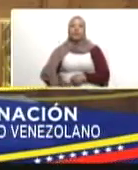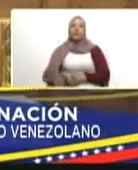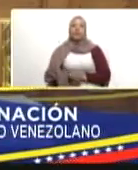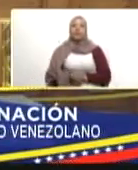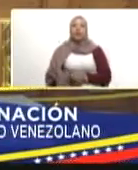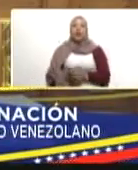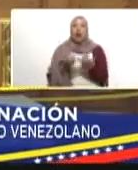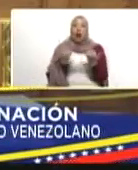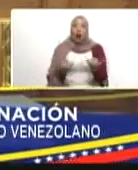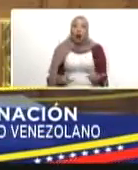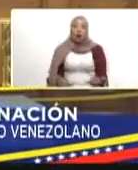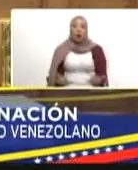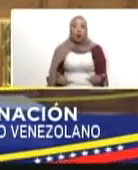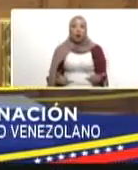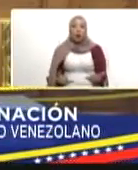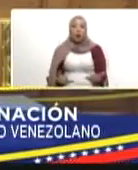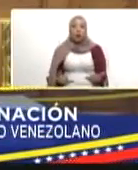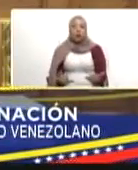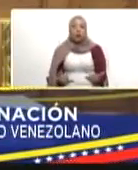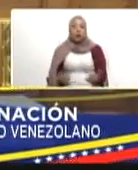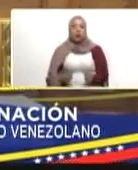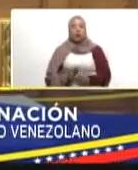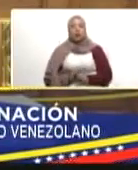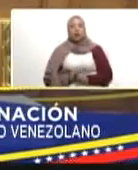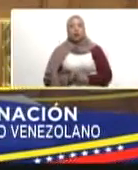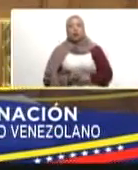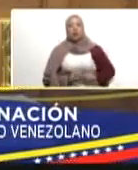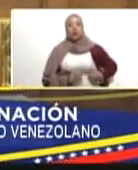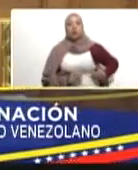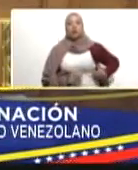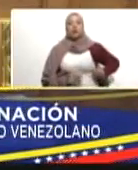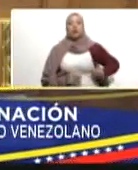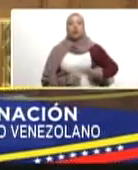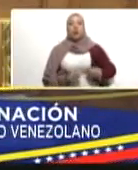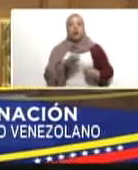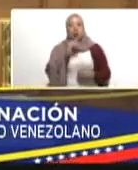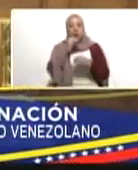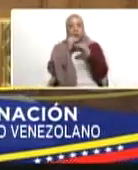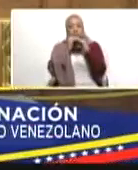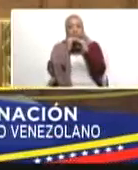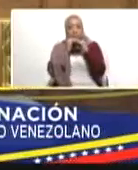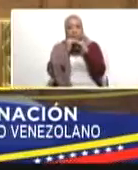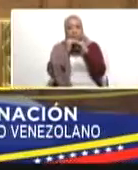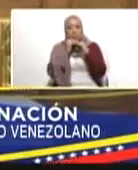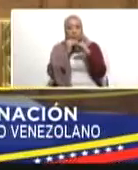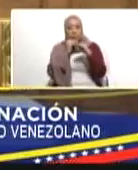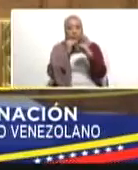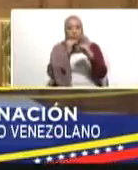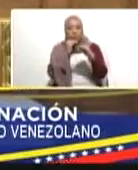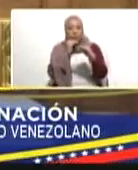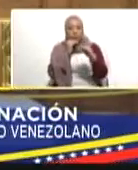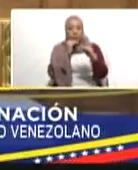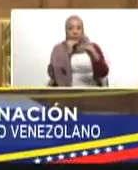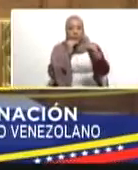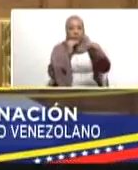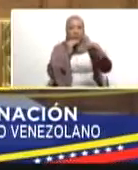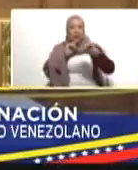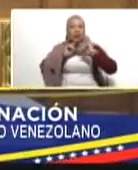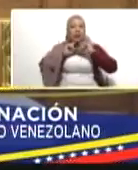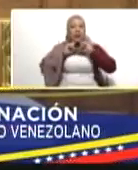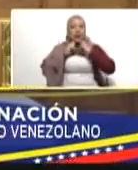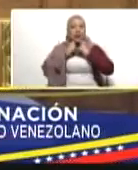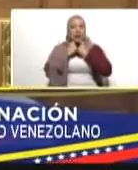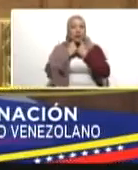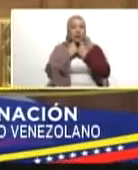que se han mantenido en silencio se hicieron todas las